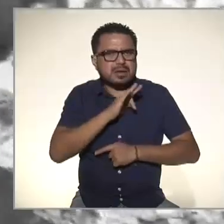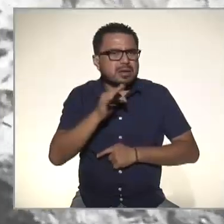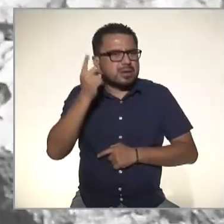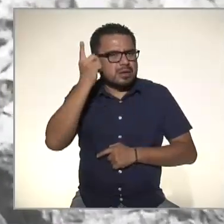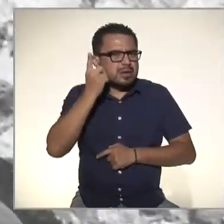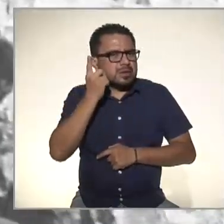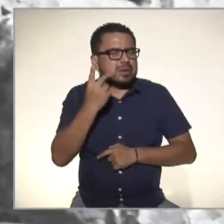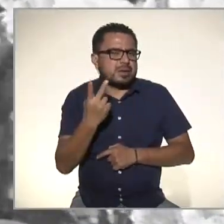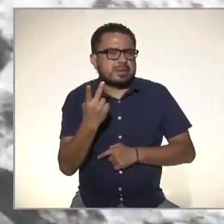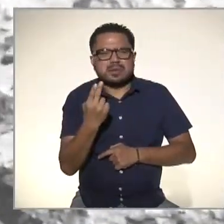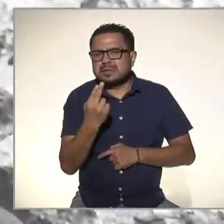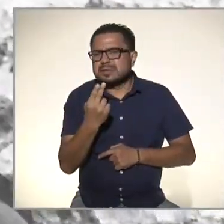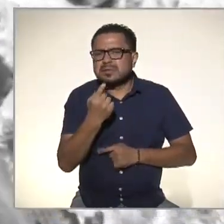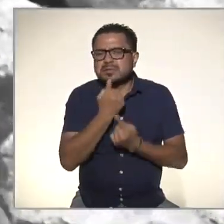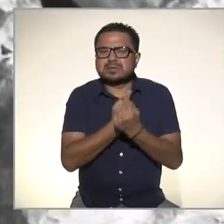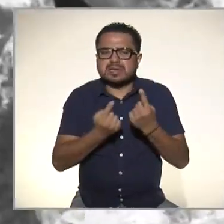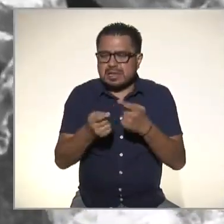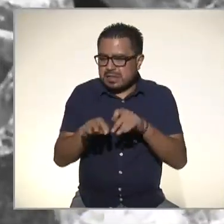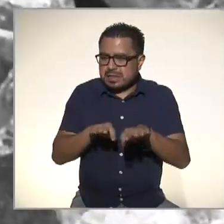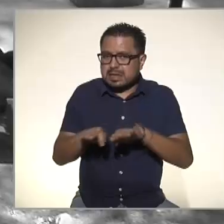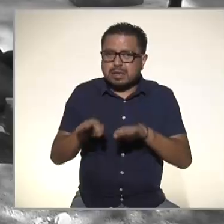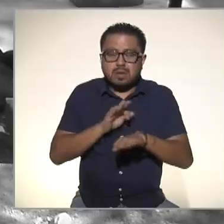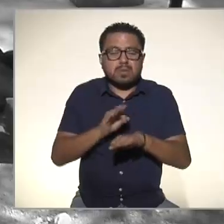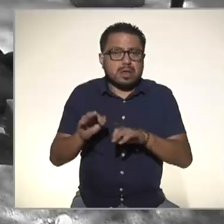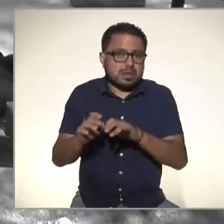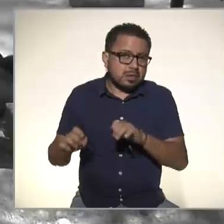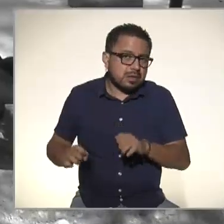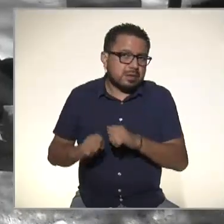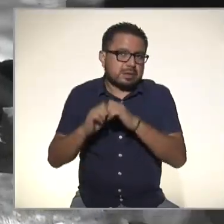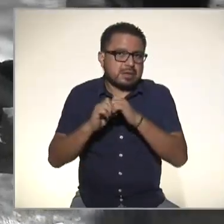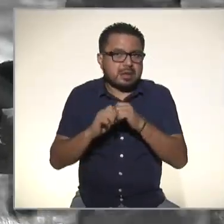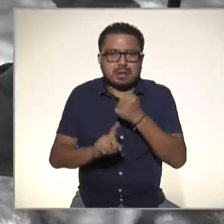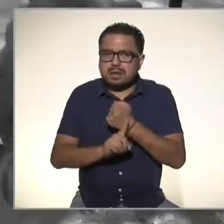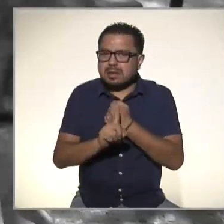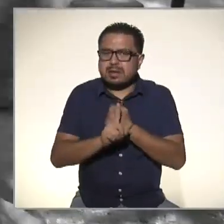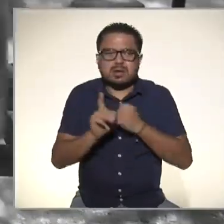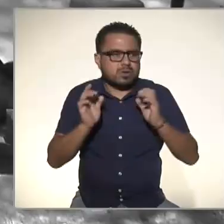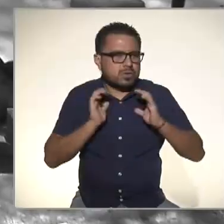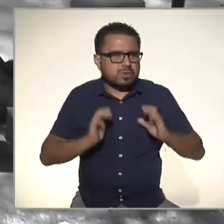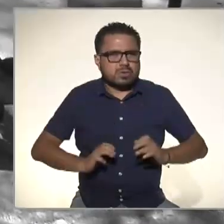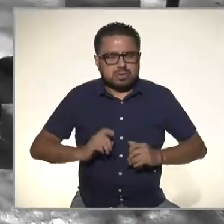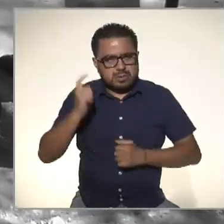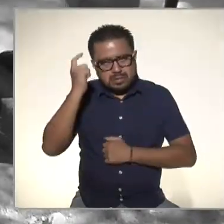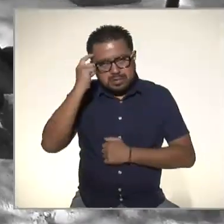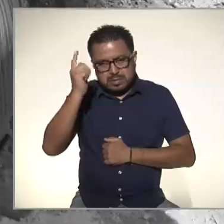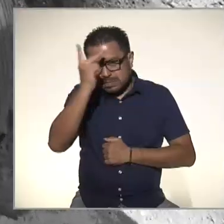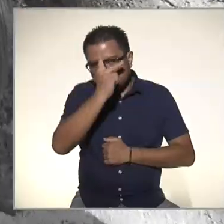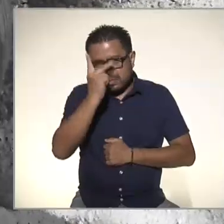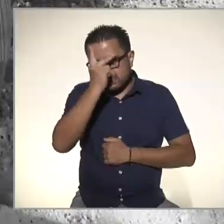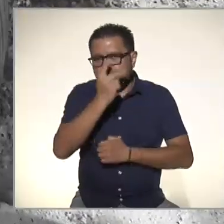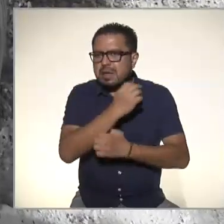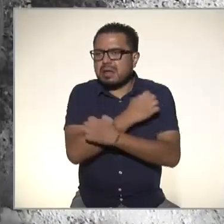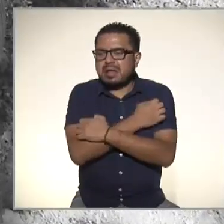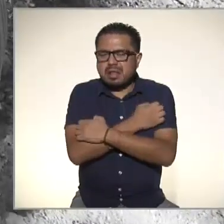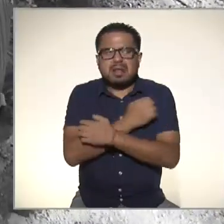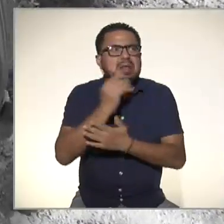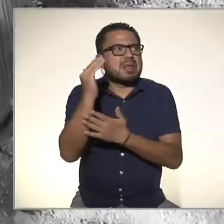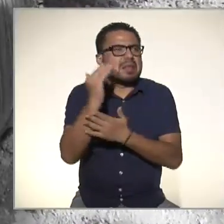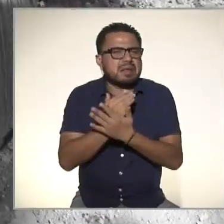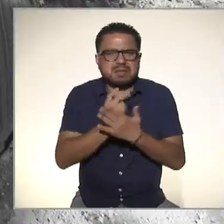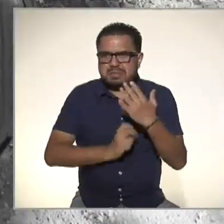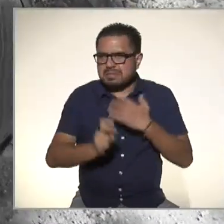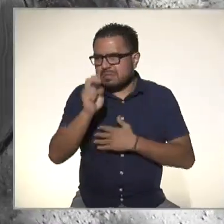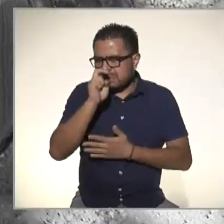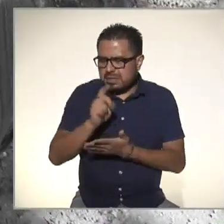2025. Los niños que trabajan corren el riesgo de padecer daños físicos y mentales, merma su educación, restringe